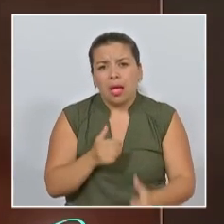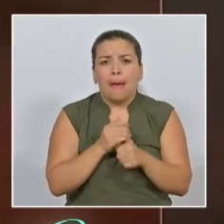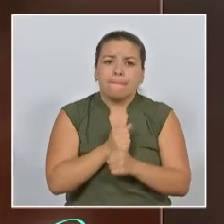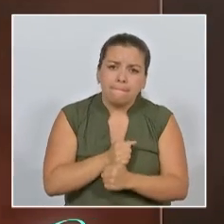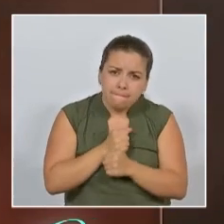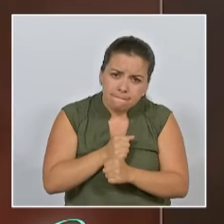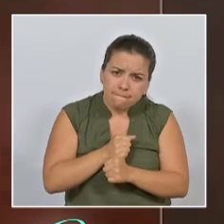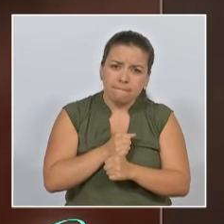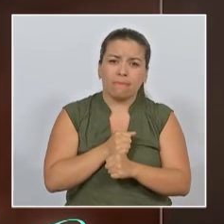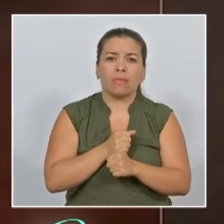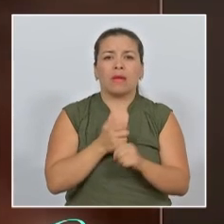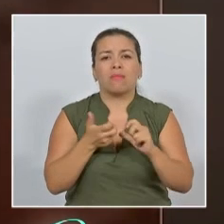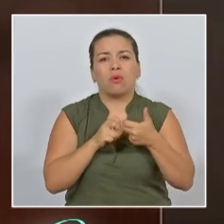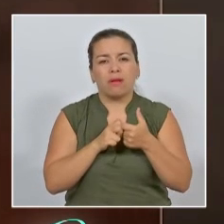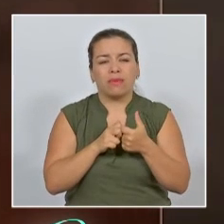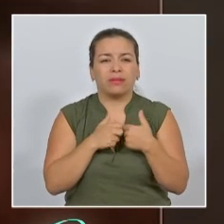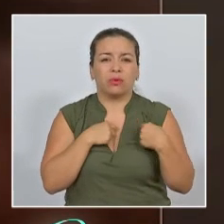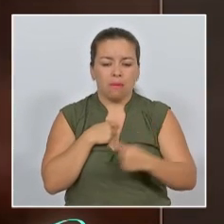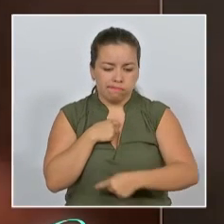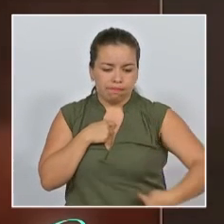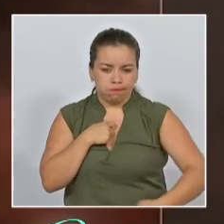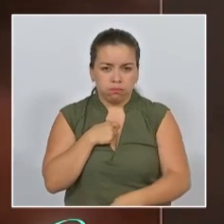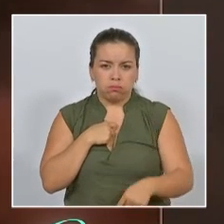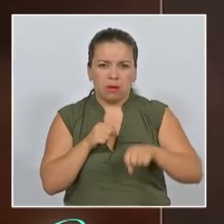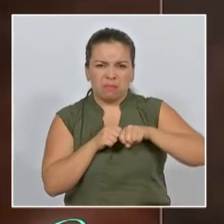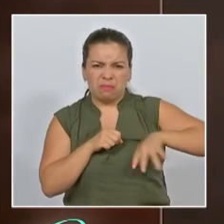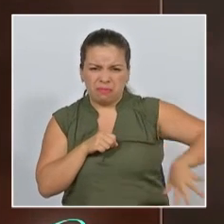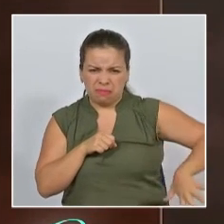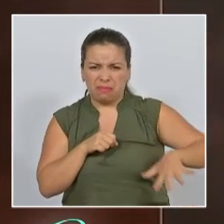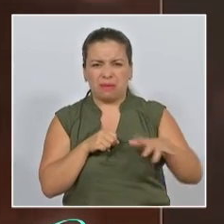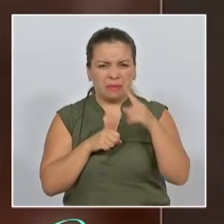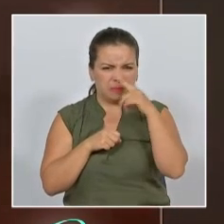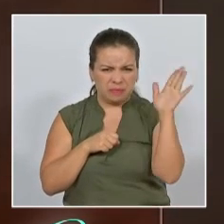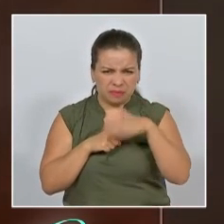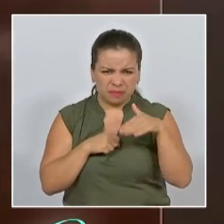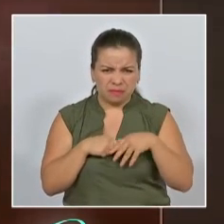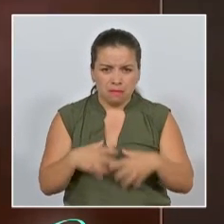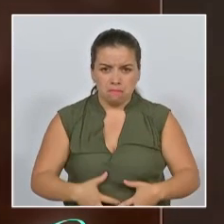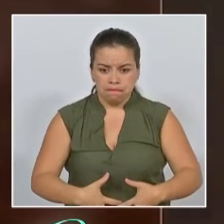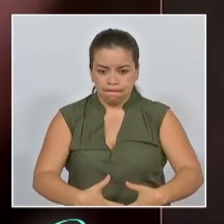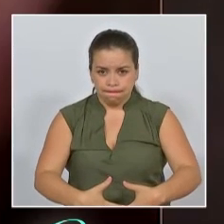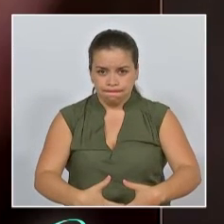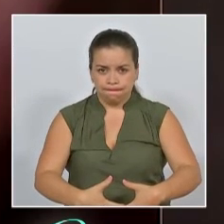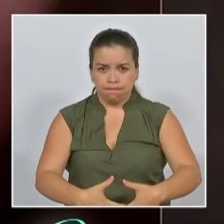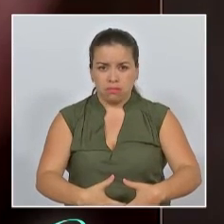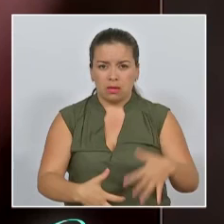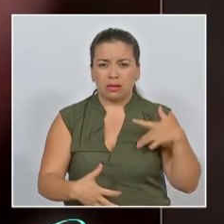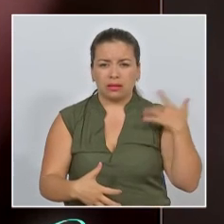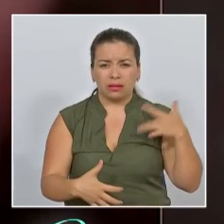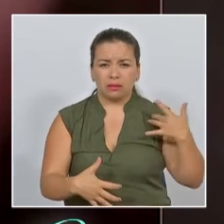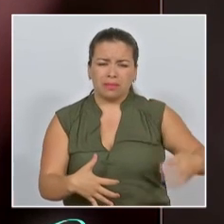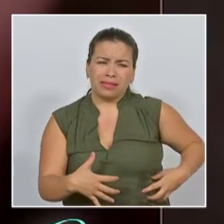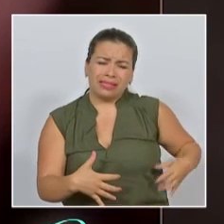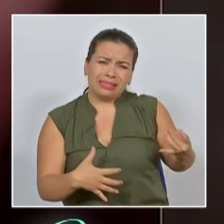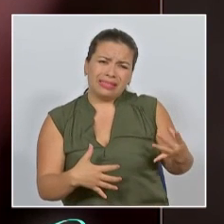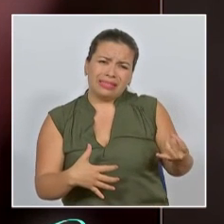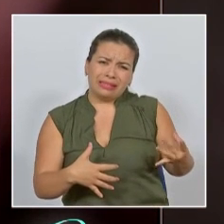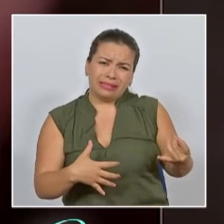estreñimiento, problemas digestivos, flatulencias, inflamación, síntomas de colon